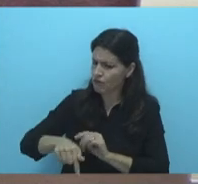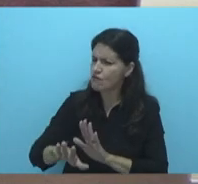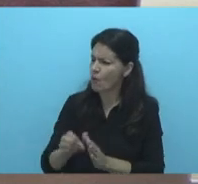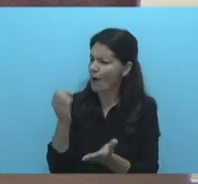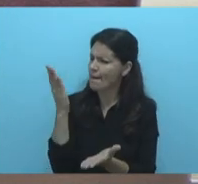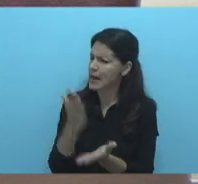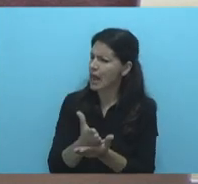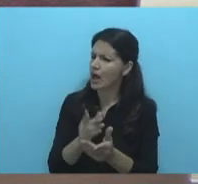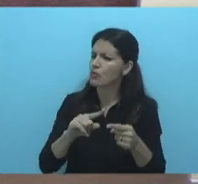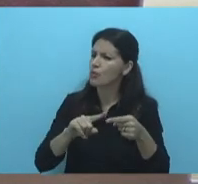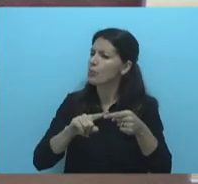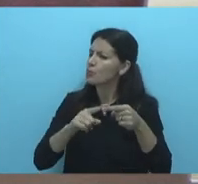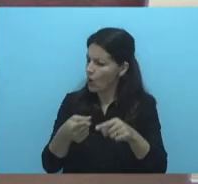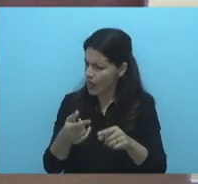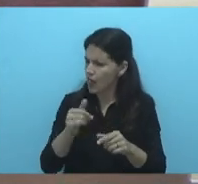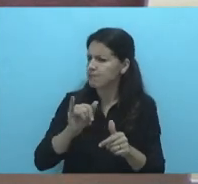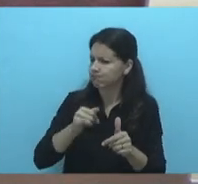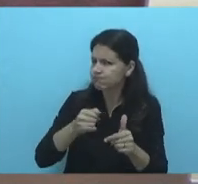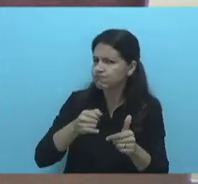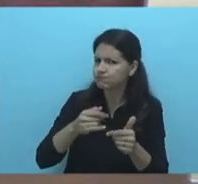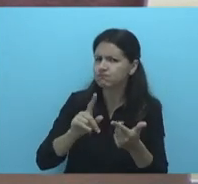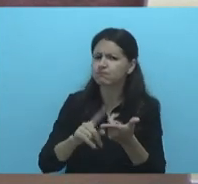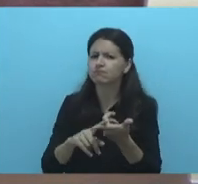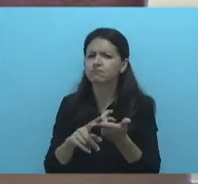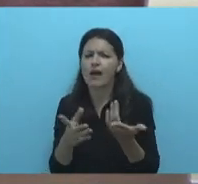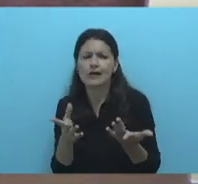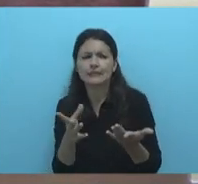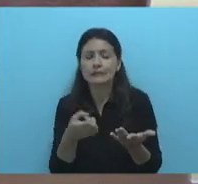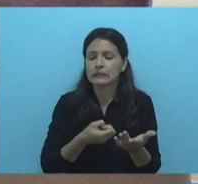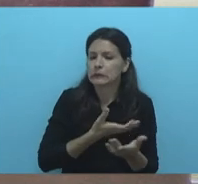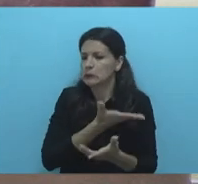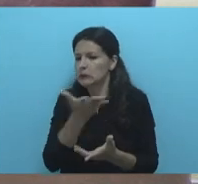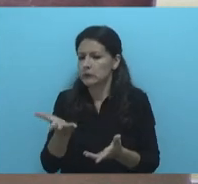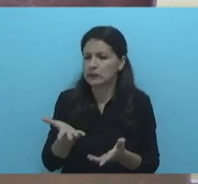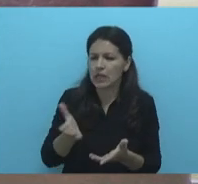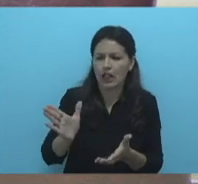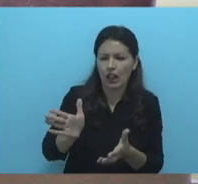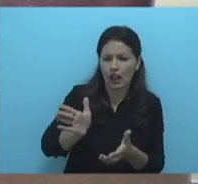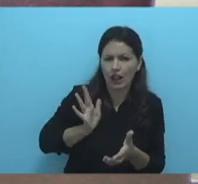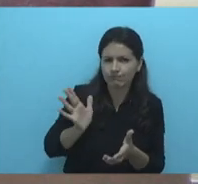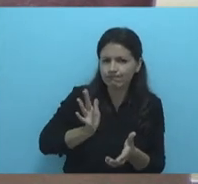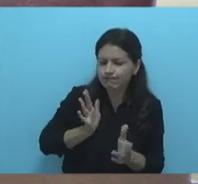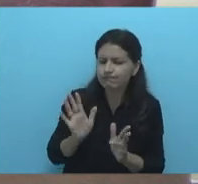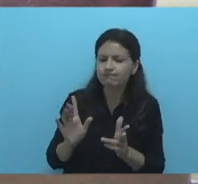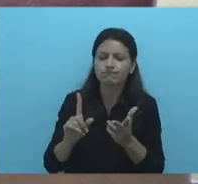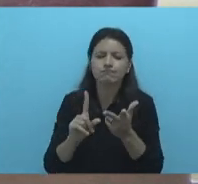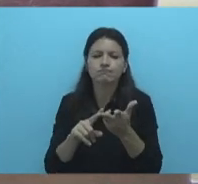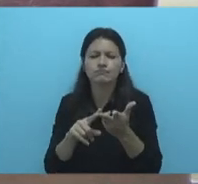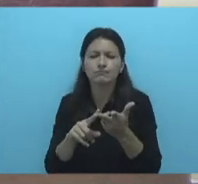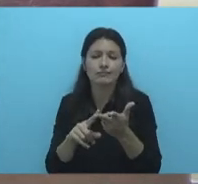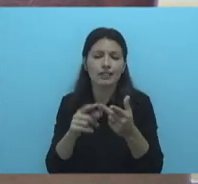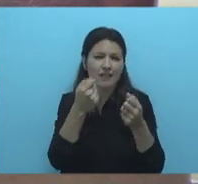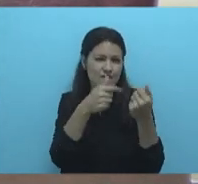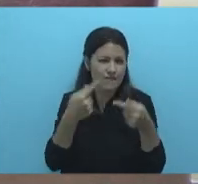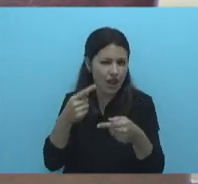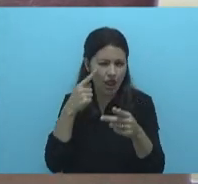amenaza política, es una búsqueda de una consternación en toda la sociedad y está mucho más allá incluso de